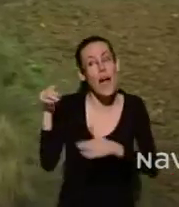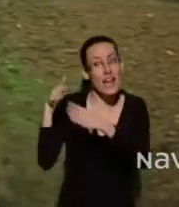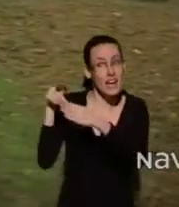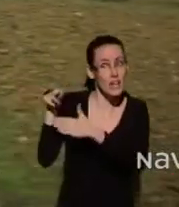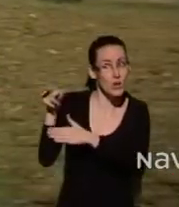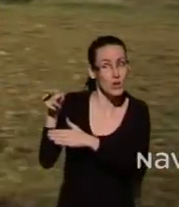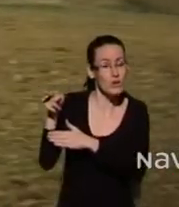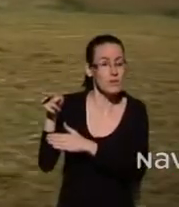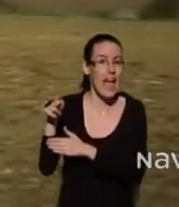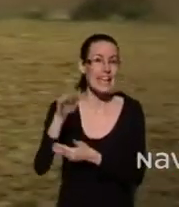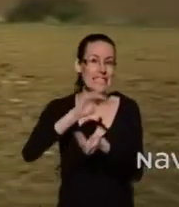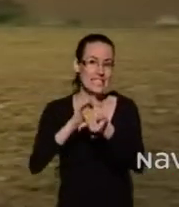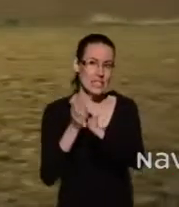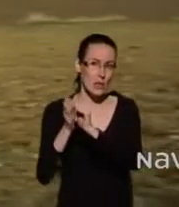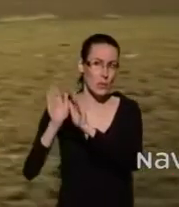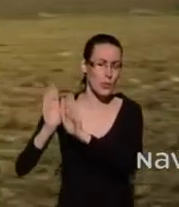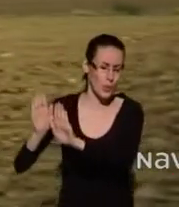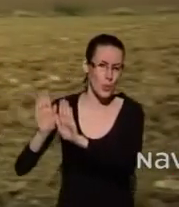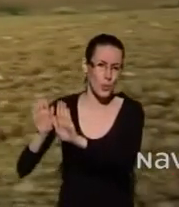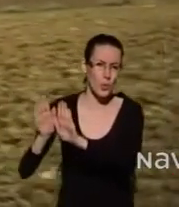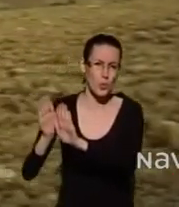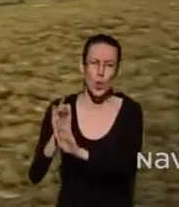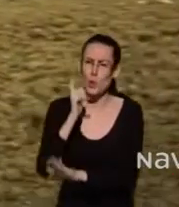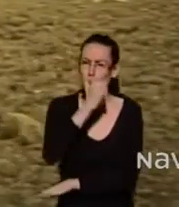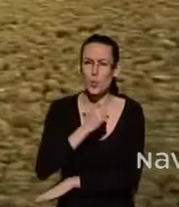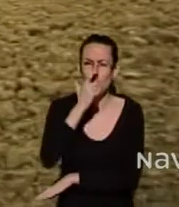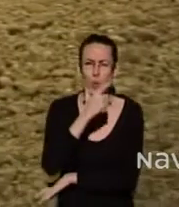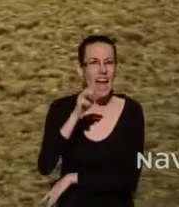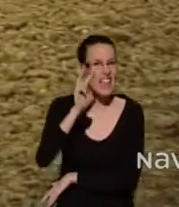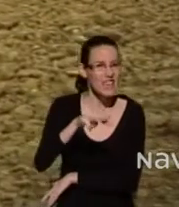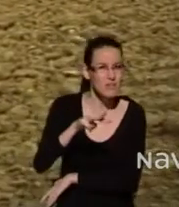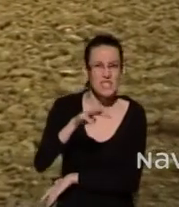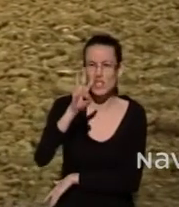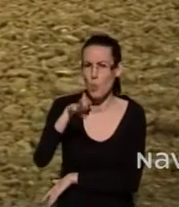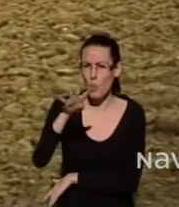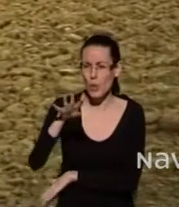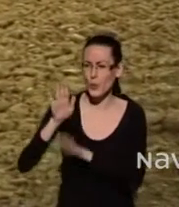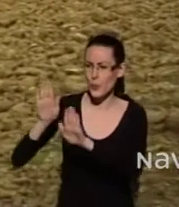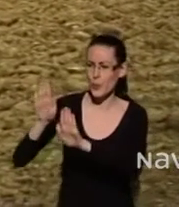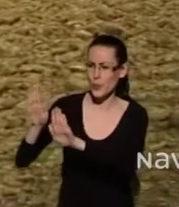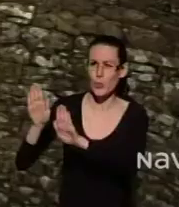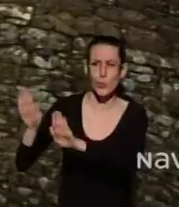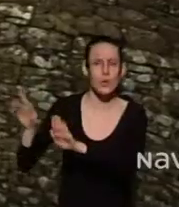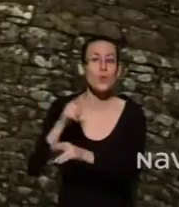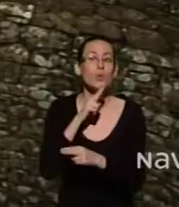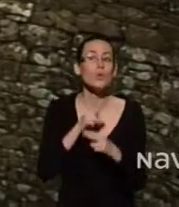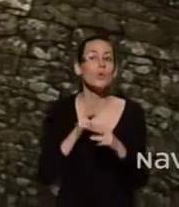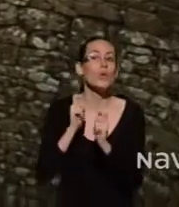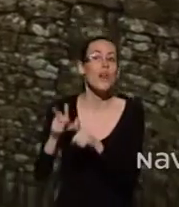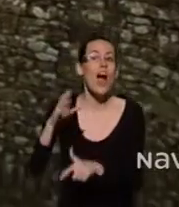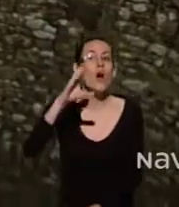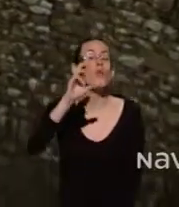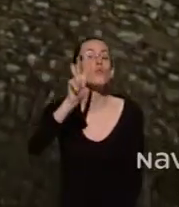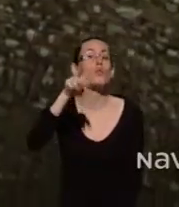allí. Había nieve a veces igual 3 y 4 meses después de nevar. Y llamábamos cuniestra. Igual no habéis oído